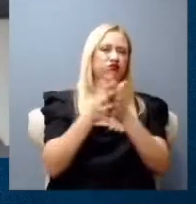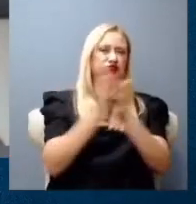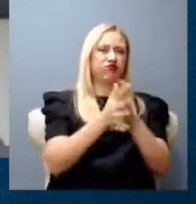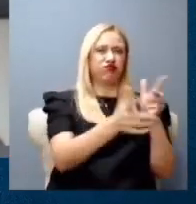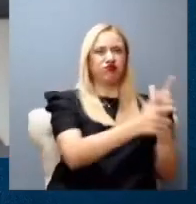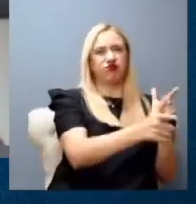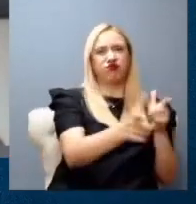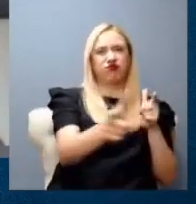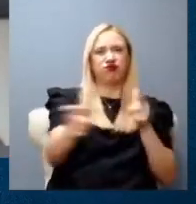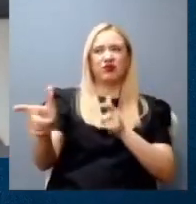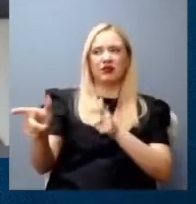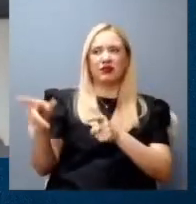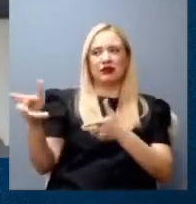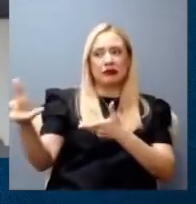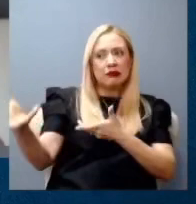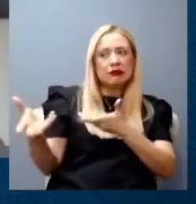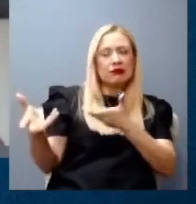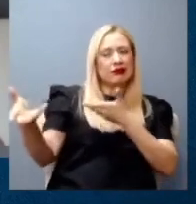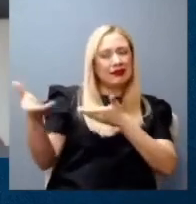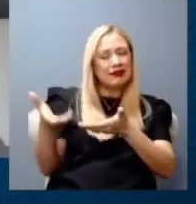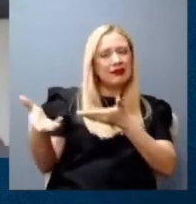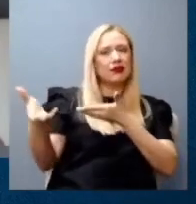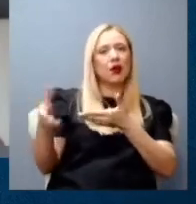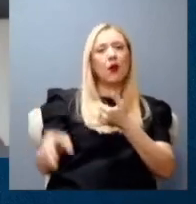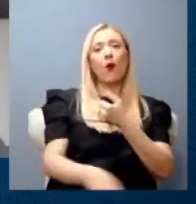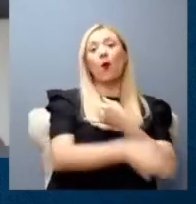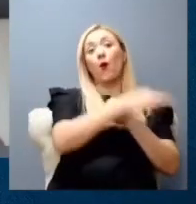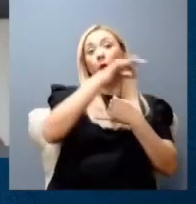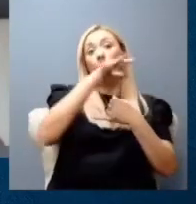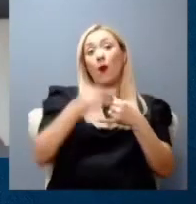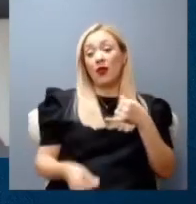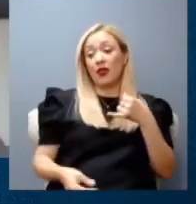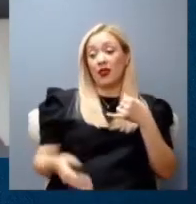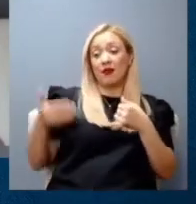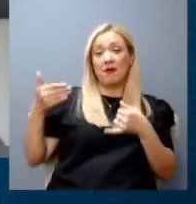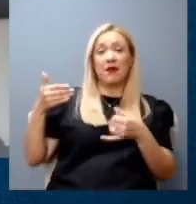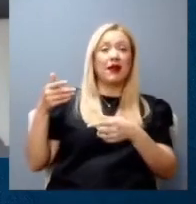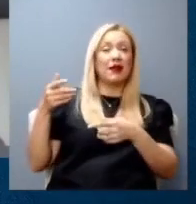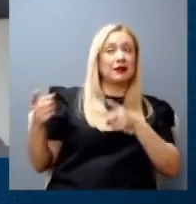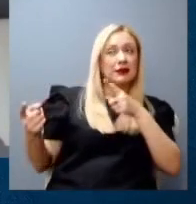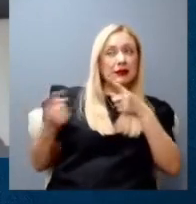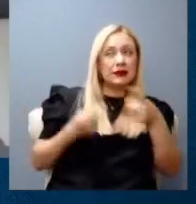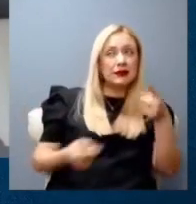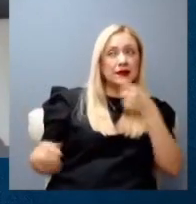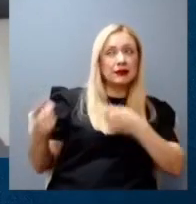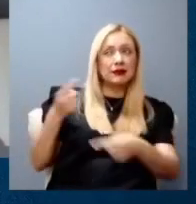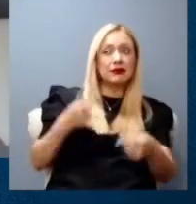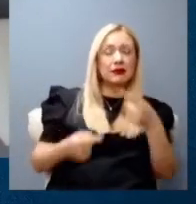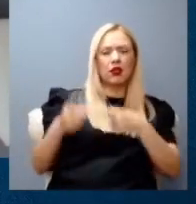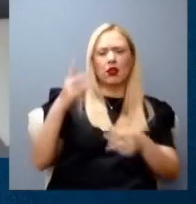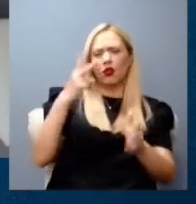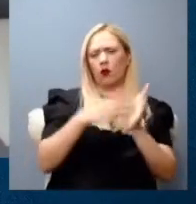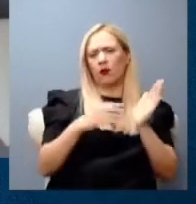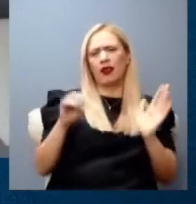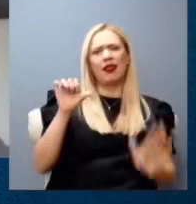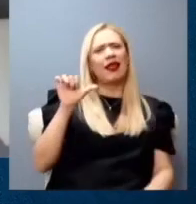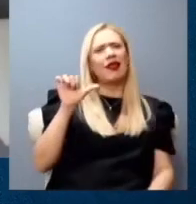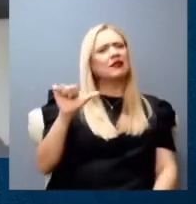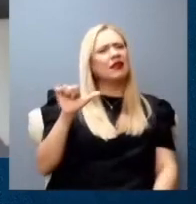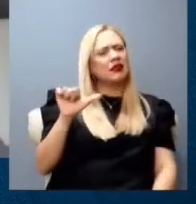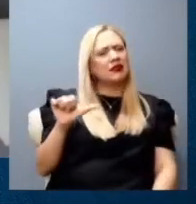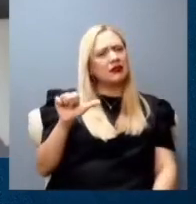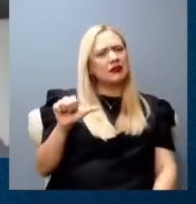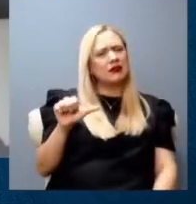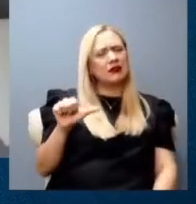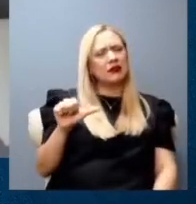armados. Pero tal vez en esta última negociación que mencionaba antes, que fue la negociación en el 2016 con